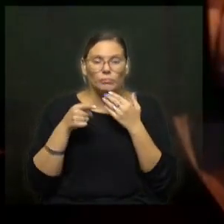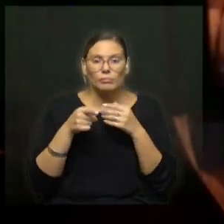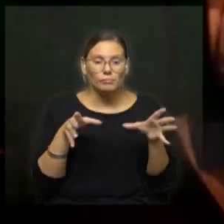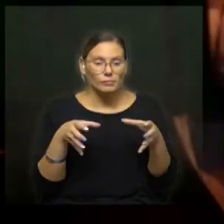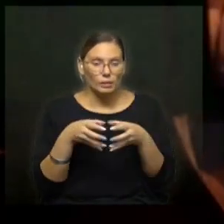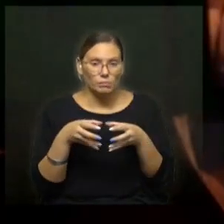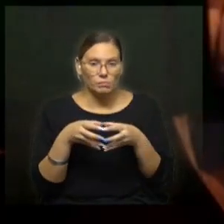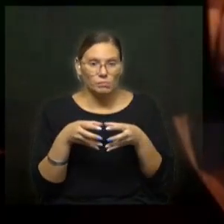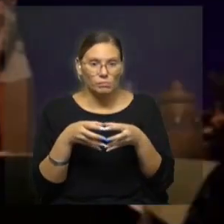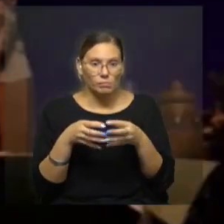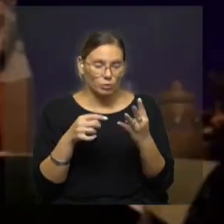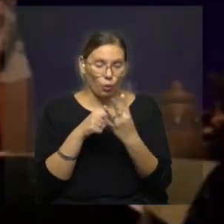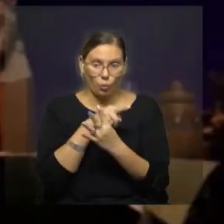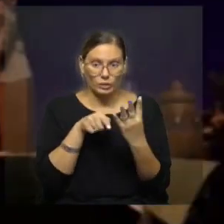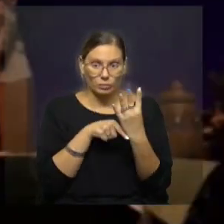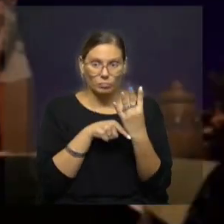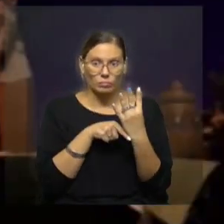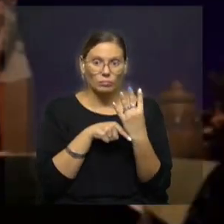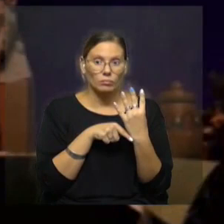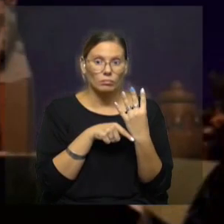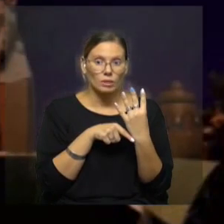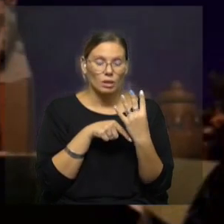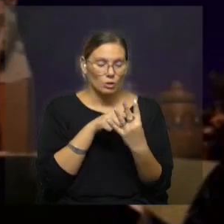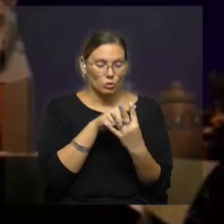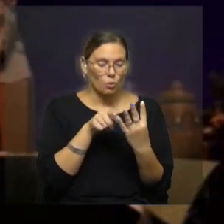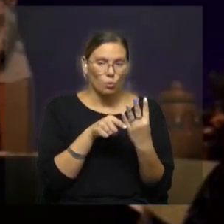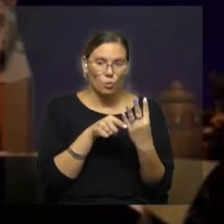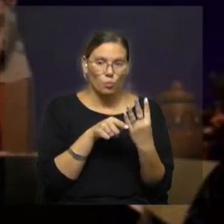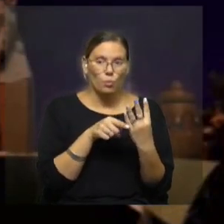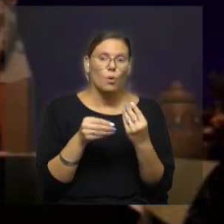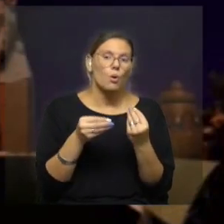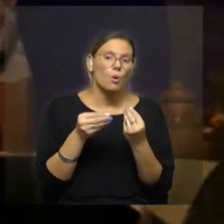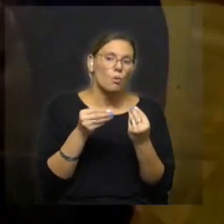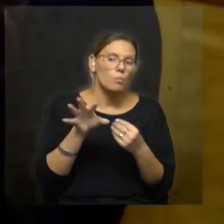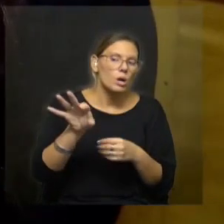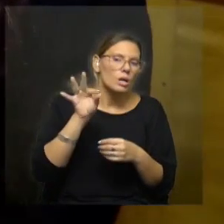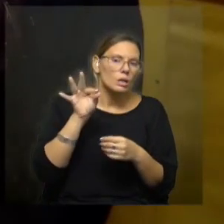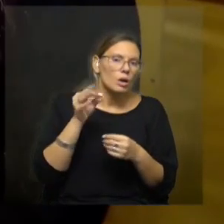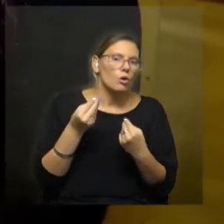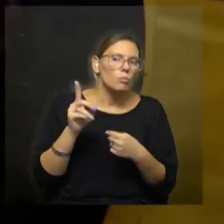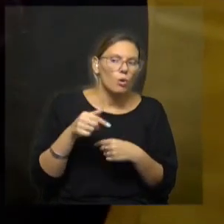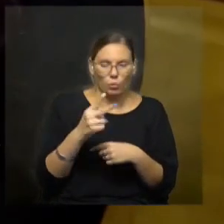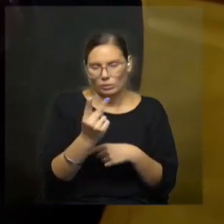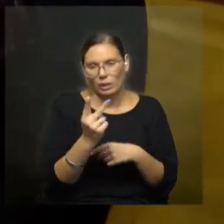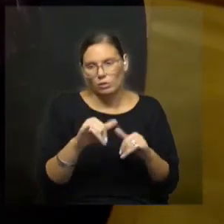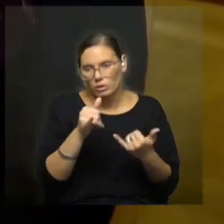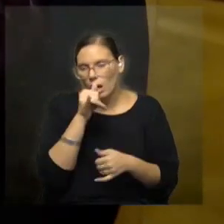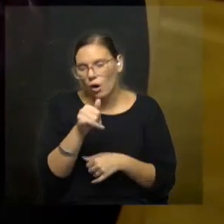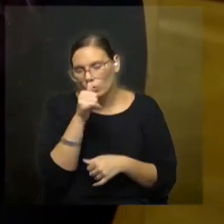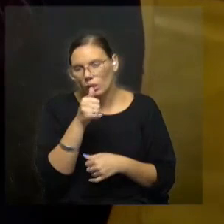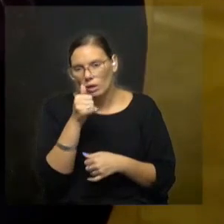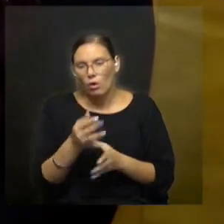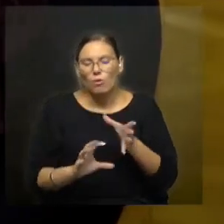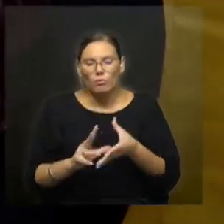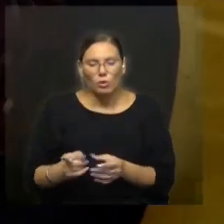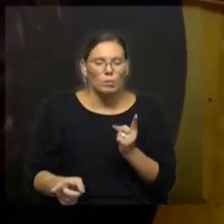equipo, que son un cuarteto, digamos, un cuarteto en escena, ¿cómo fue elegido? ¿Cómo fue conformado? Ustedes ya contaron un poco cómo fue